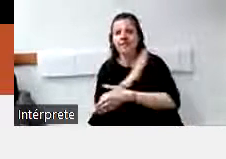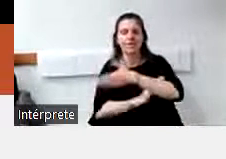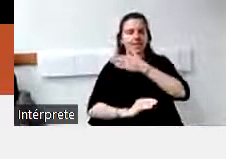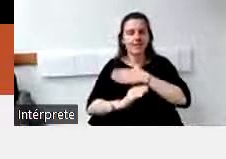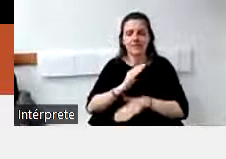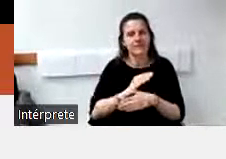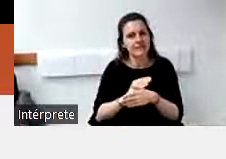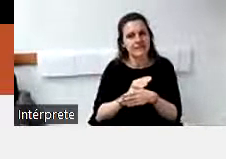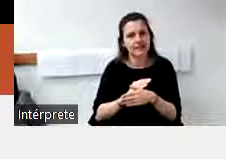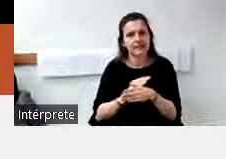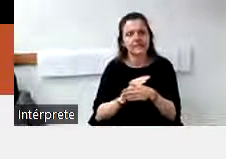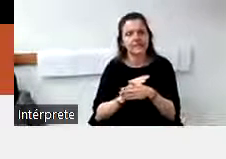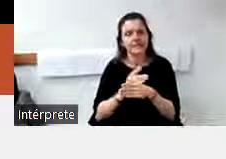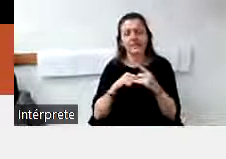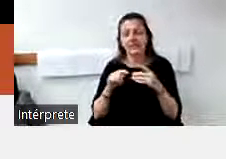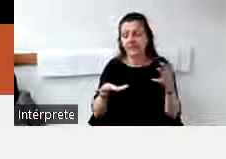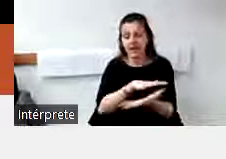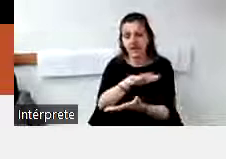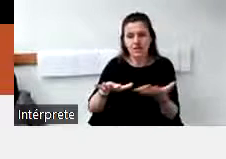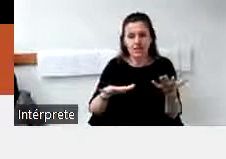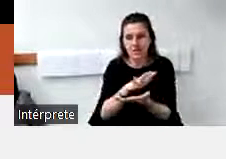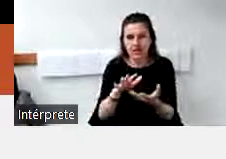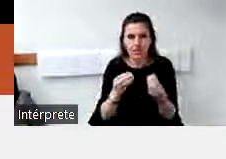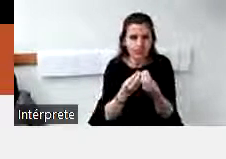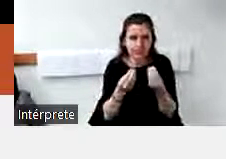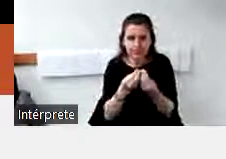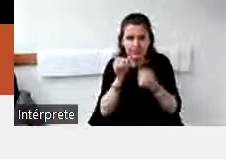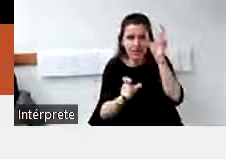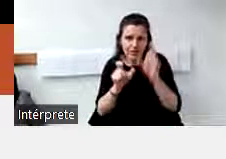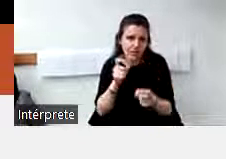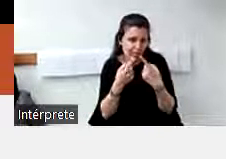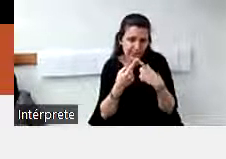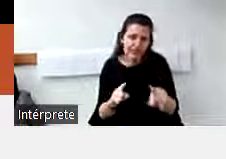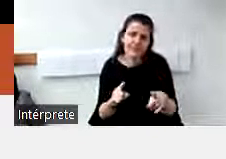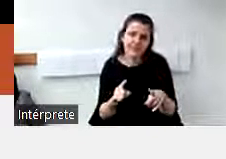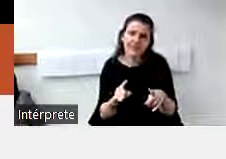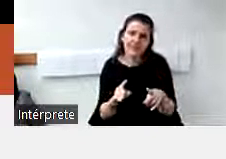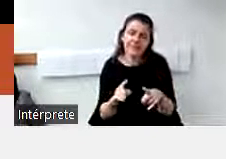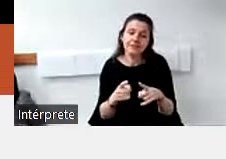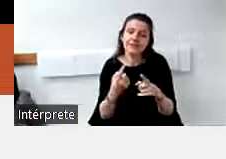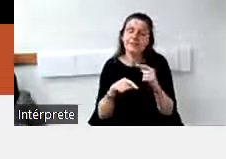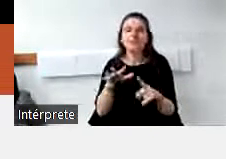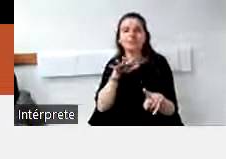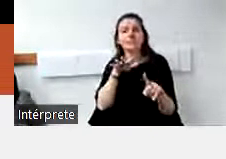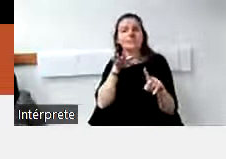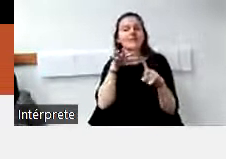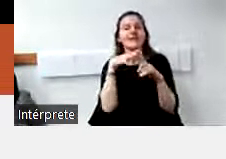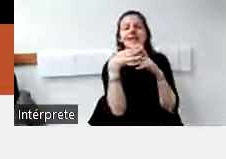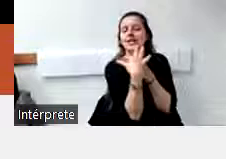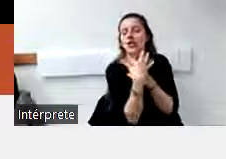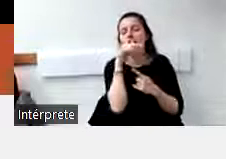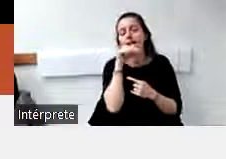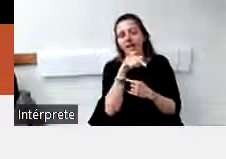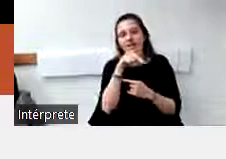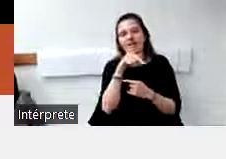psicosocial, con el entorno, porque allí es donde uno tiene las oportunidades